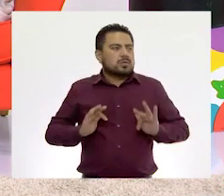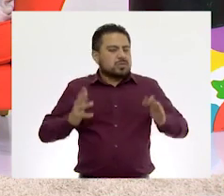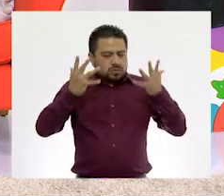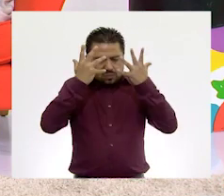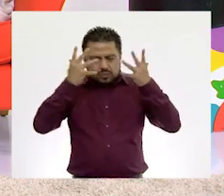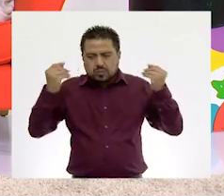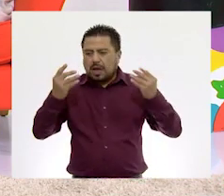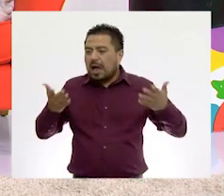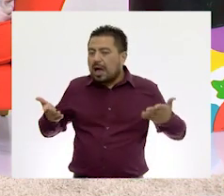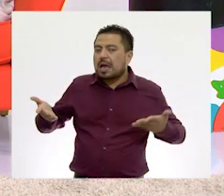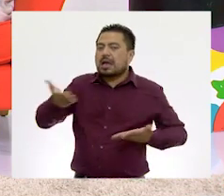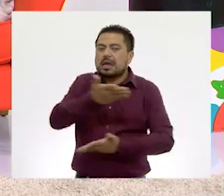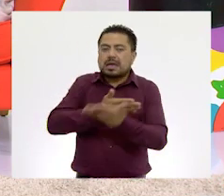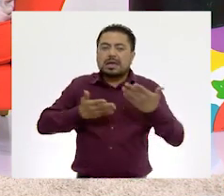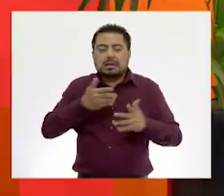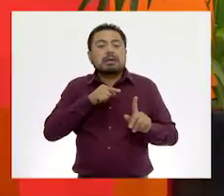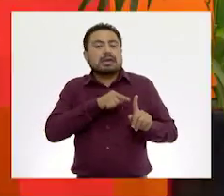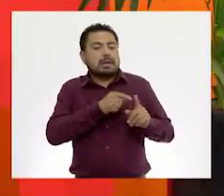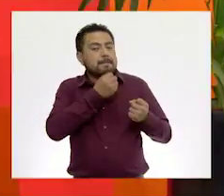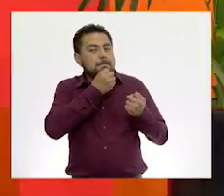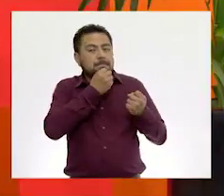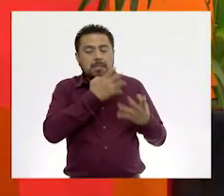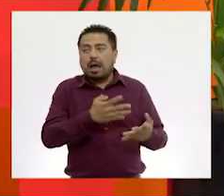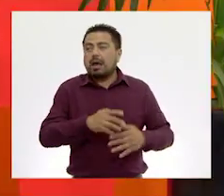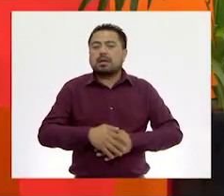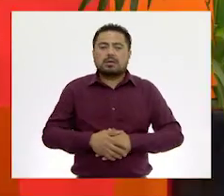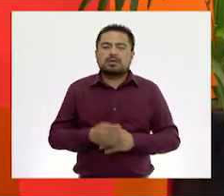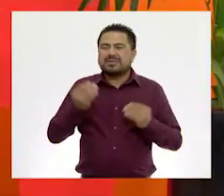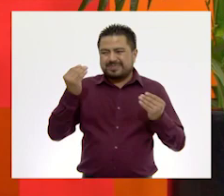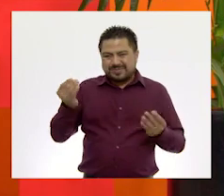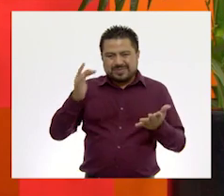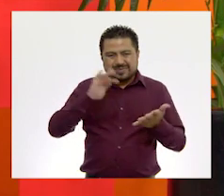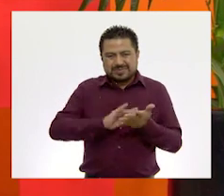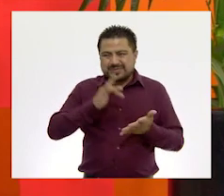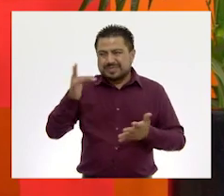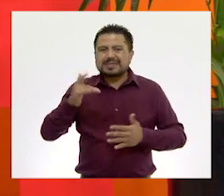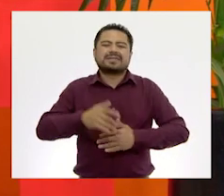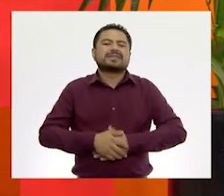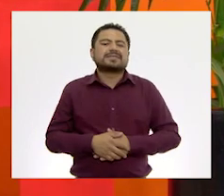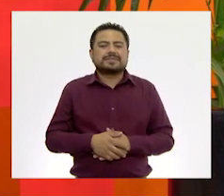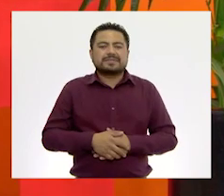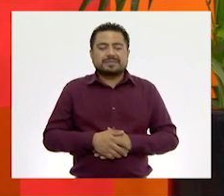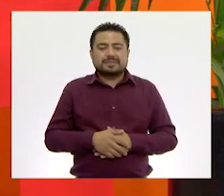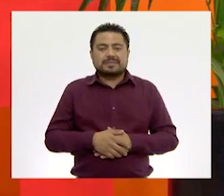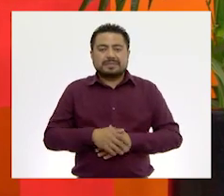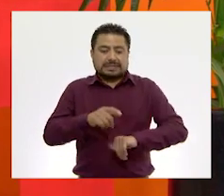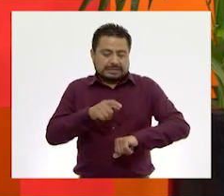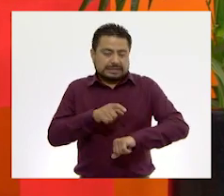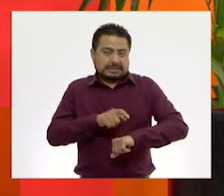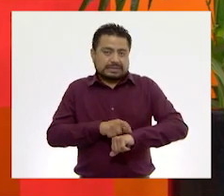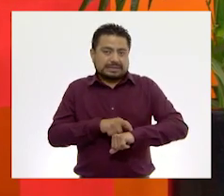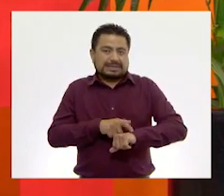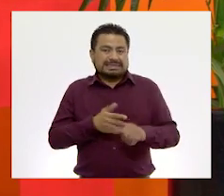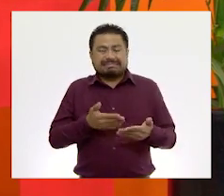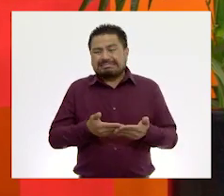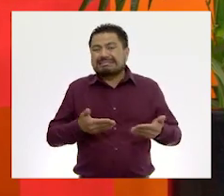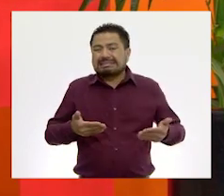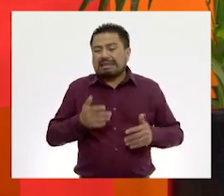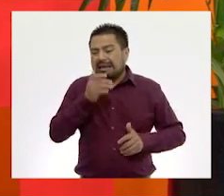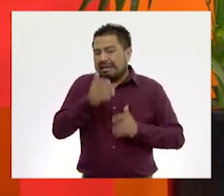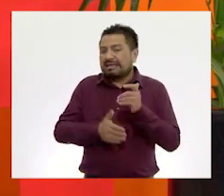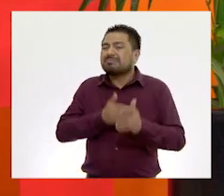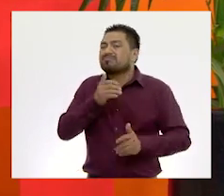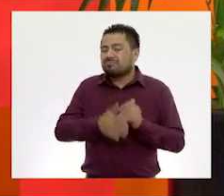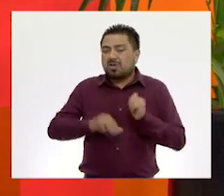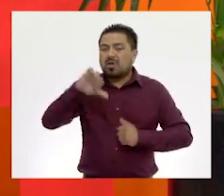ayuda a convivir, y eso está padre. Claro, muchas gracias. El tiempo lamentablemente se ha